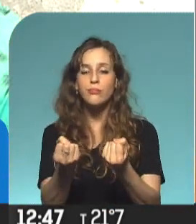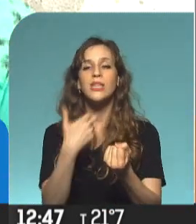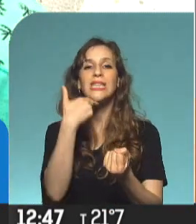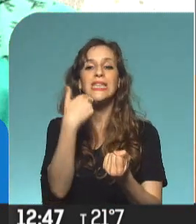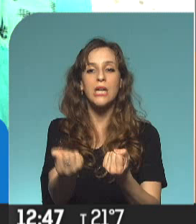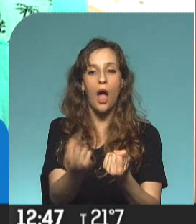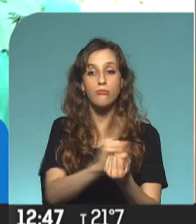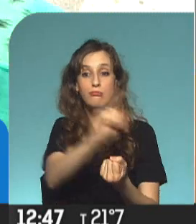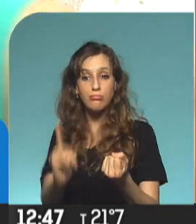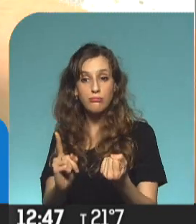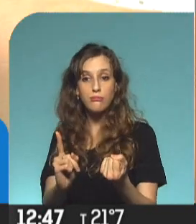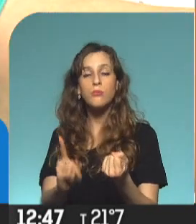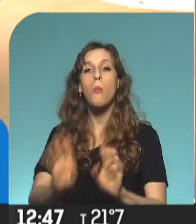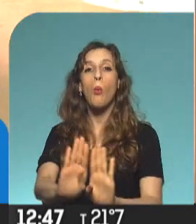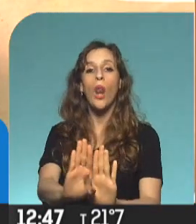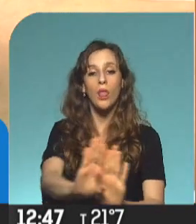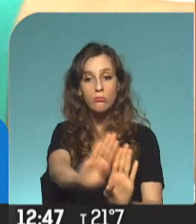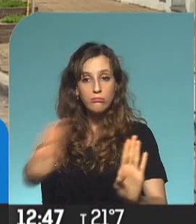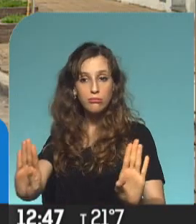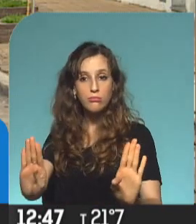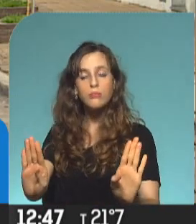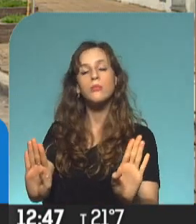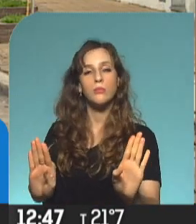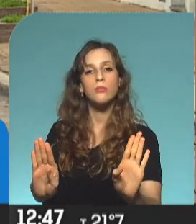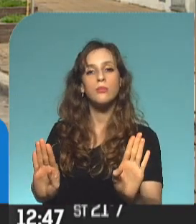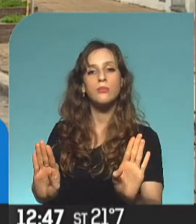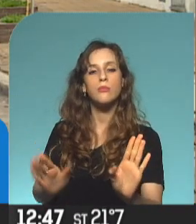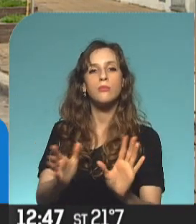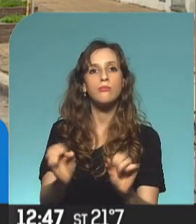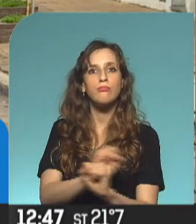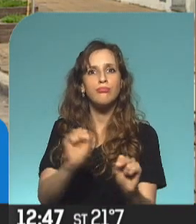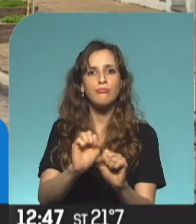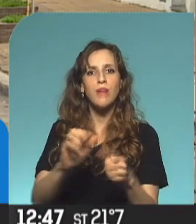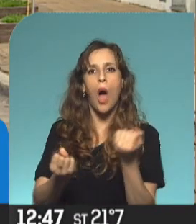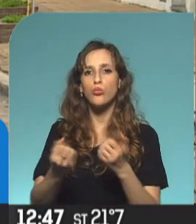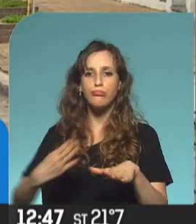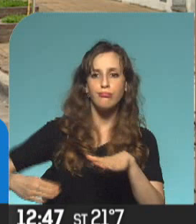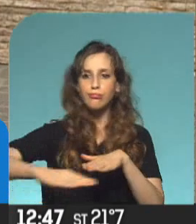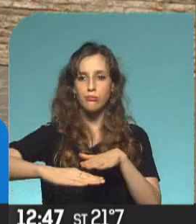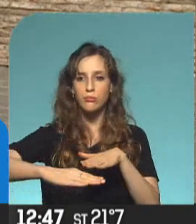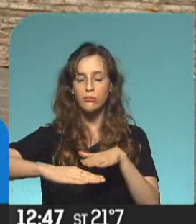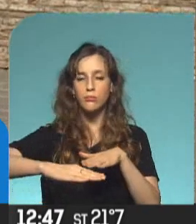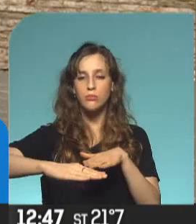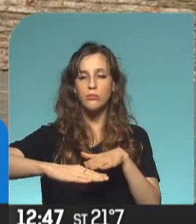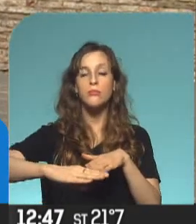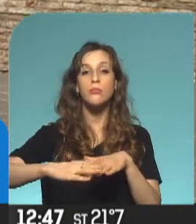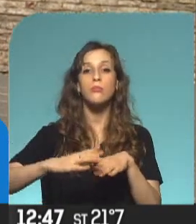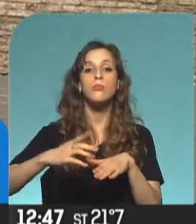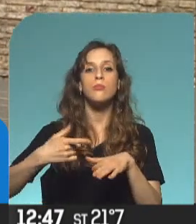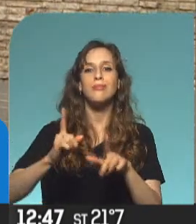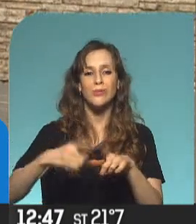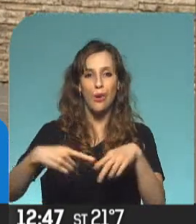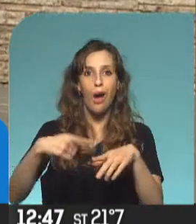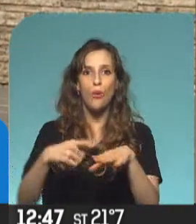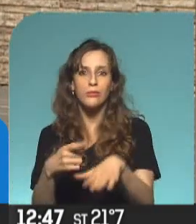hija, abre la puerta, nos atraviesan el Ford Focus acá. Entonces mi yerno retrocede